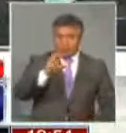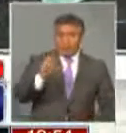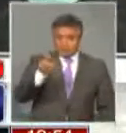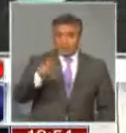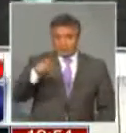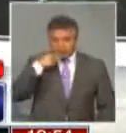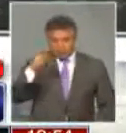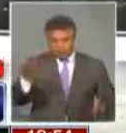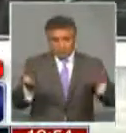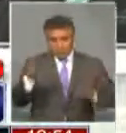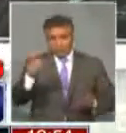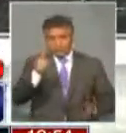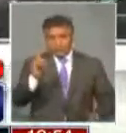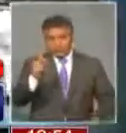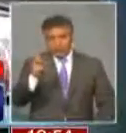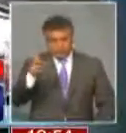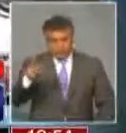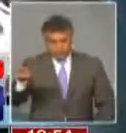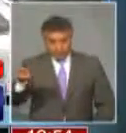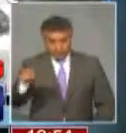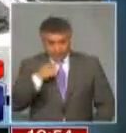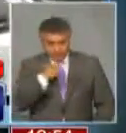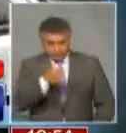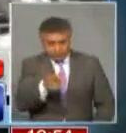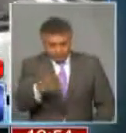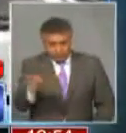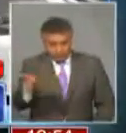el parangón del Titanic? Mire,